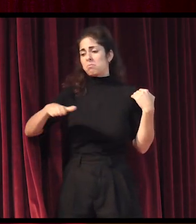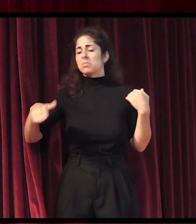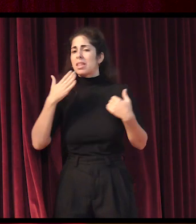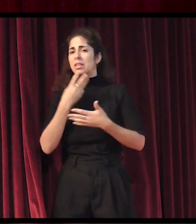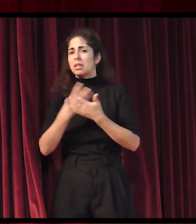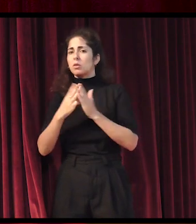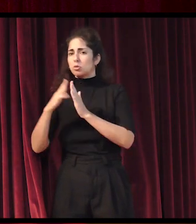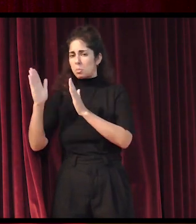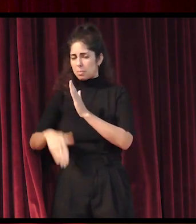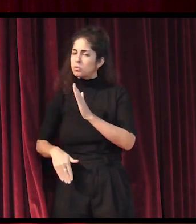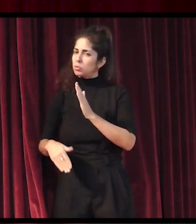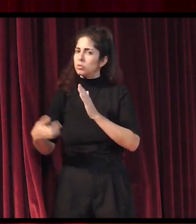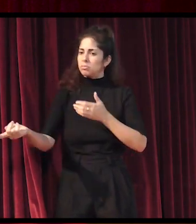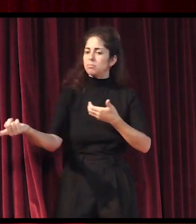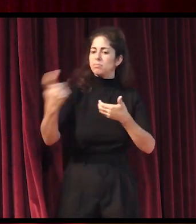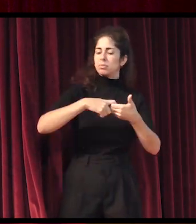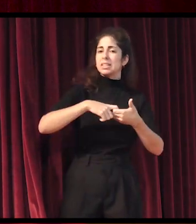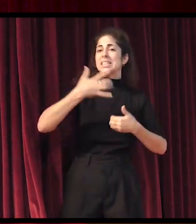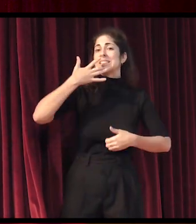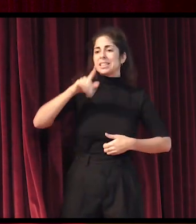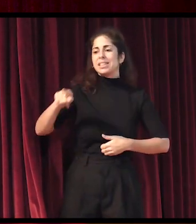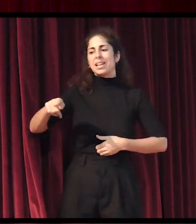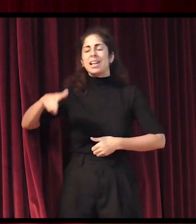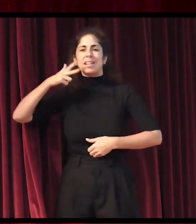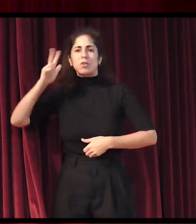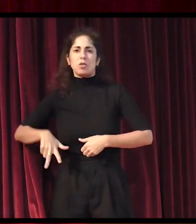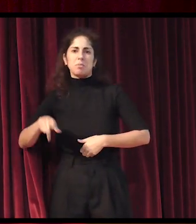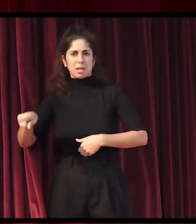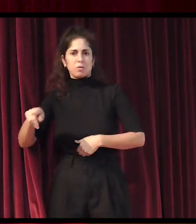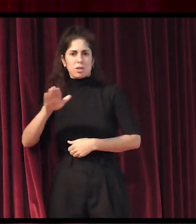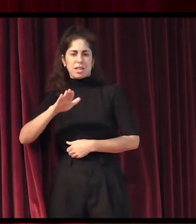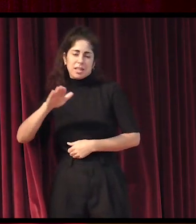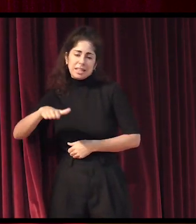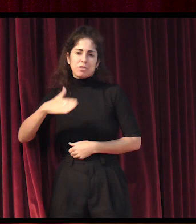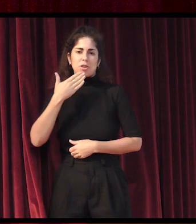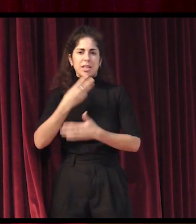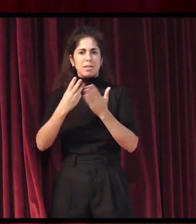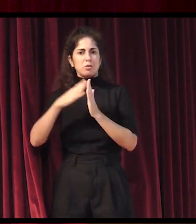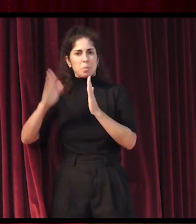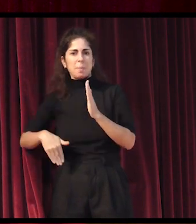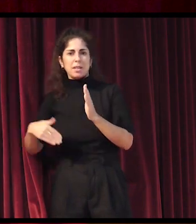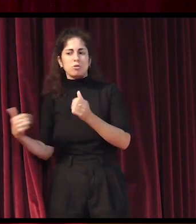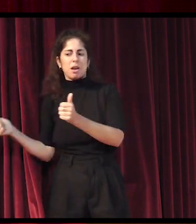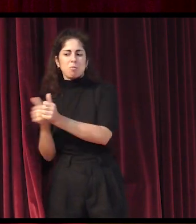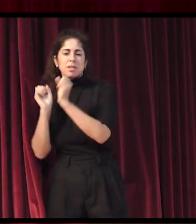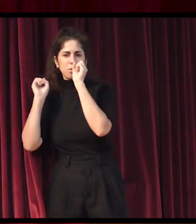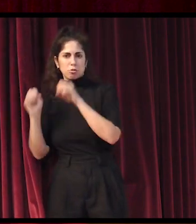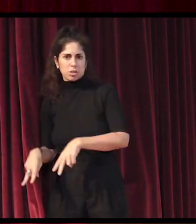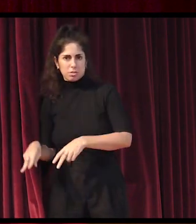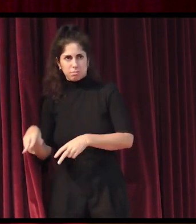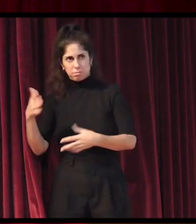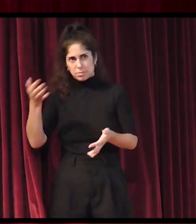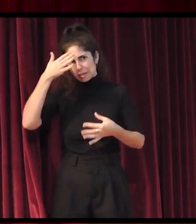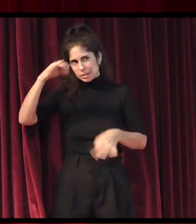reconocido formalmente como menor vulnerable no acompañado. Es lógico que es reconocido así y que además el Gobierno de Canarias se entrega